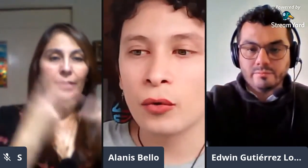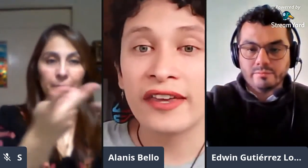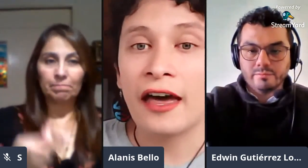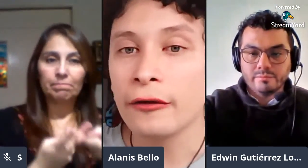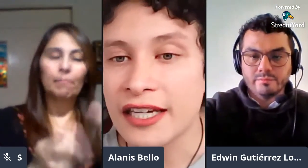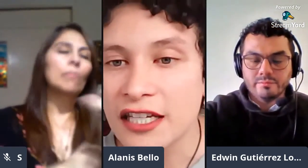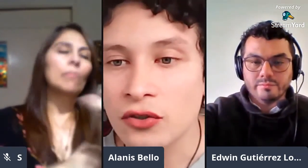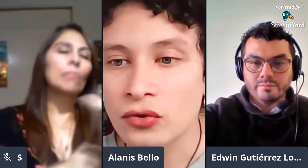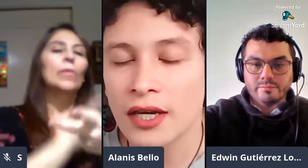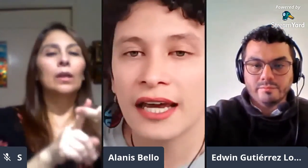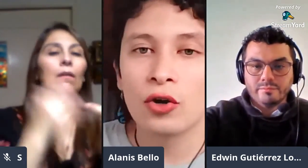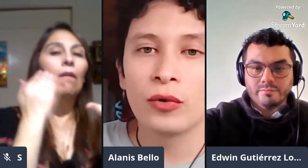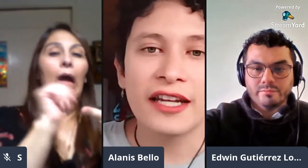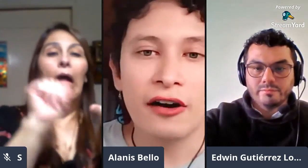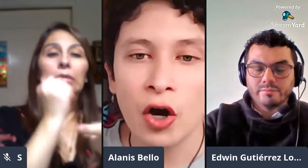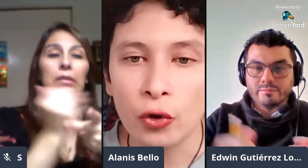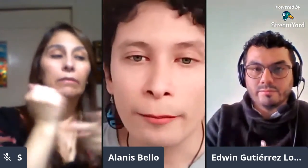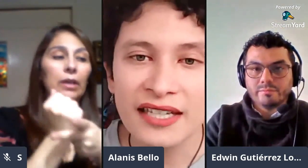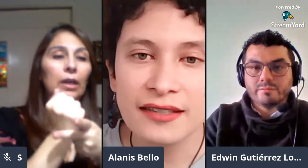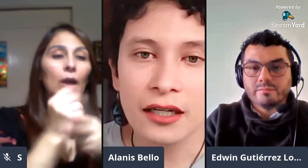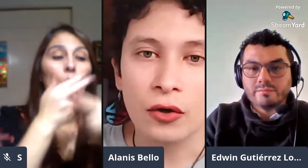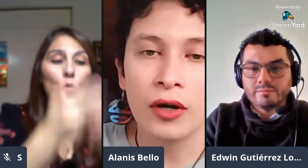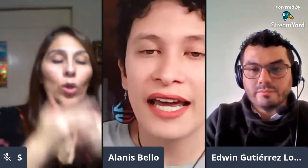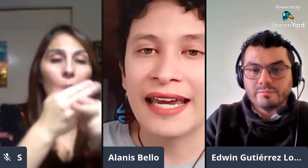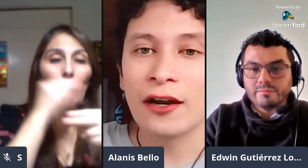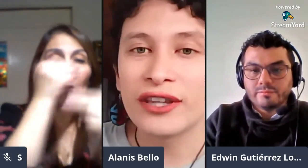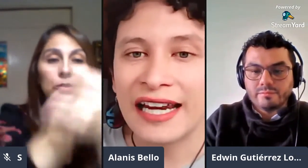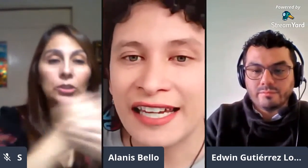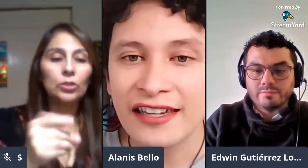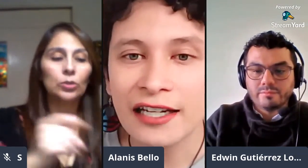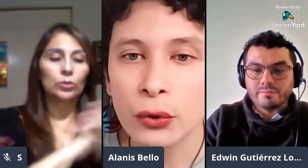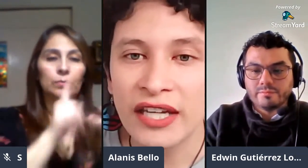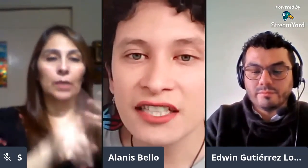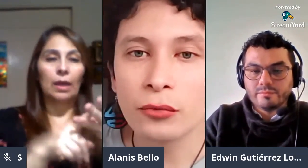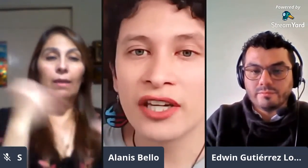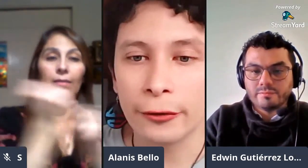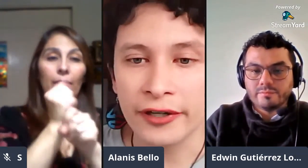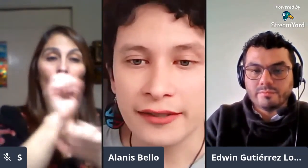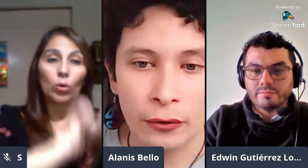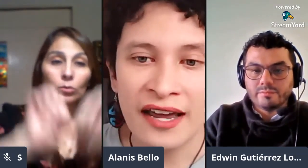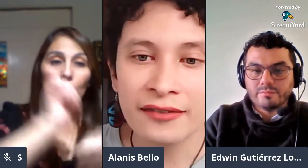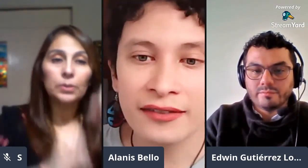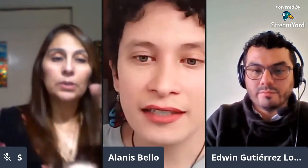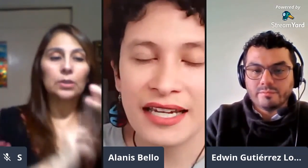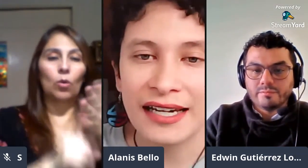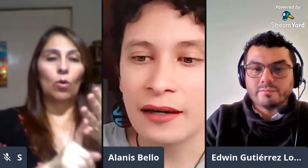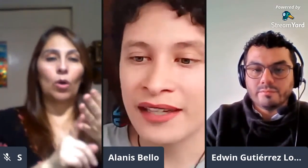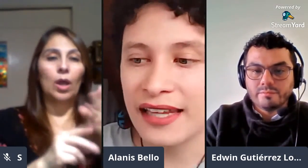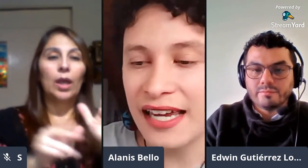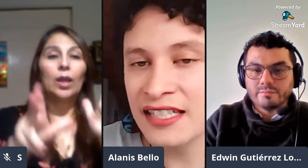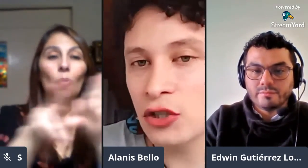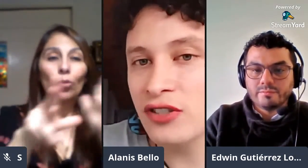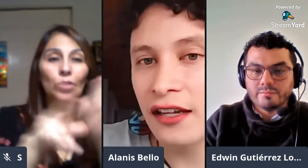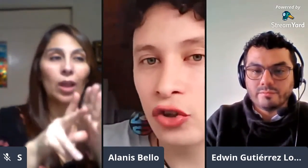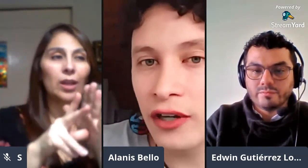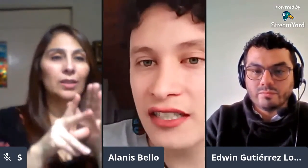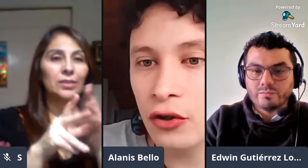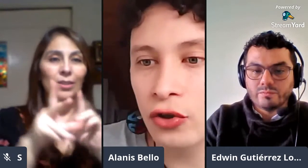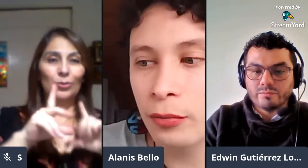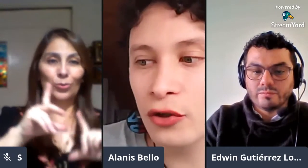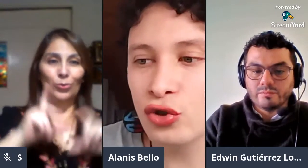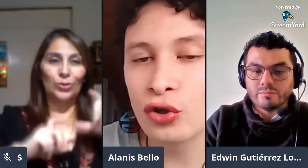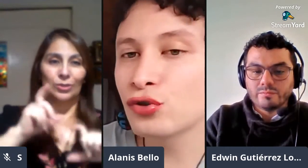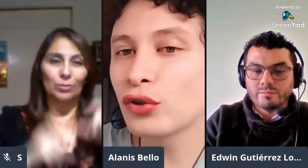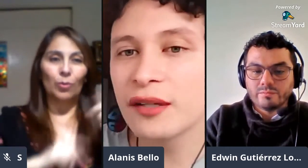el cuidado de niños, como el trabajo doméstico, en la hotelería y el turismo y en los restaurantes. Realmente estos